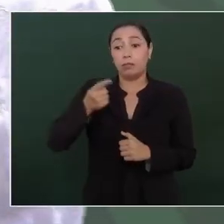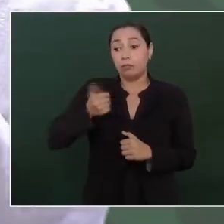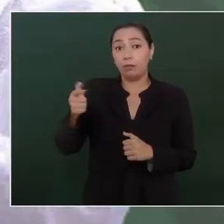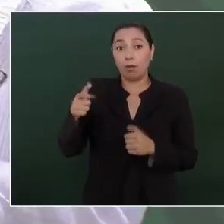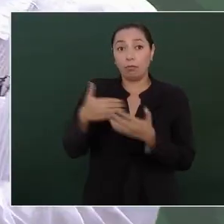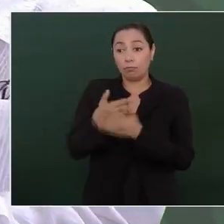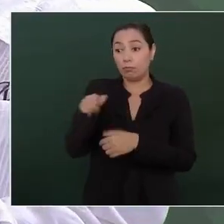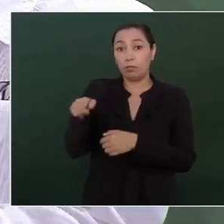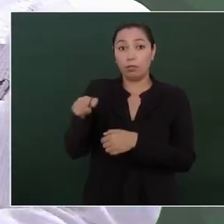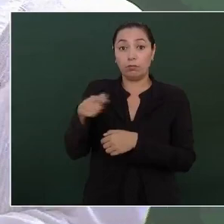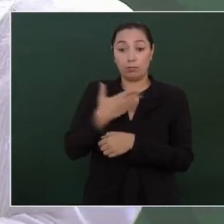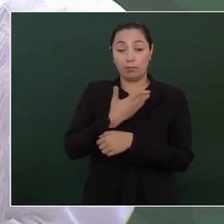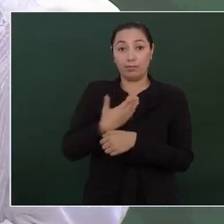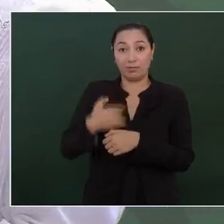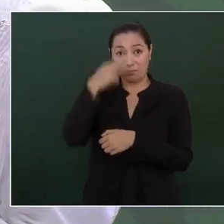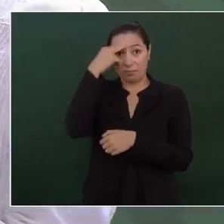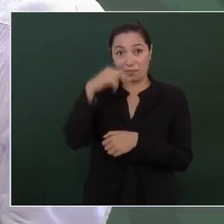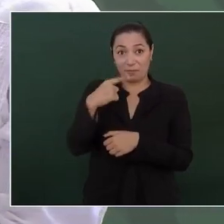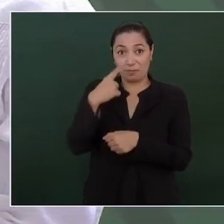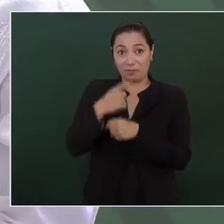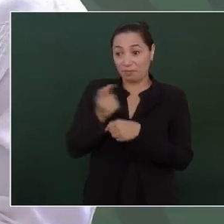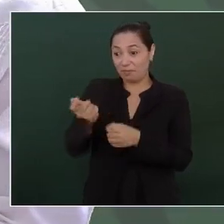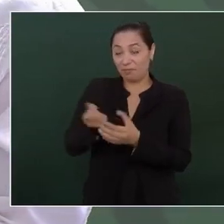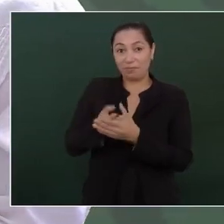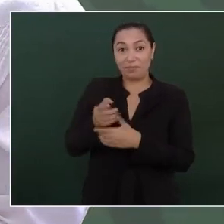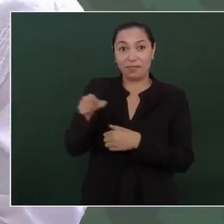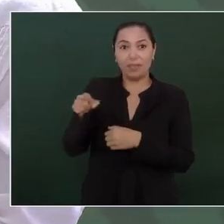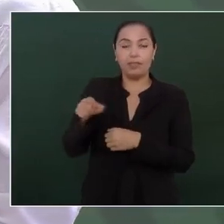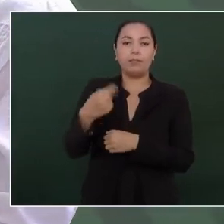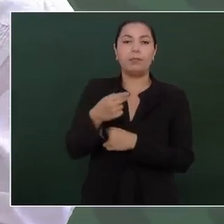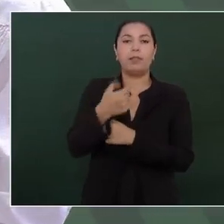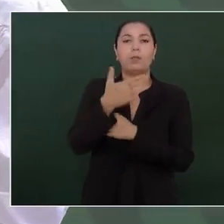de México. Sí. Guadalupe Victoria.